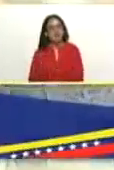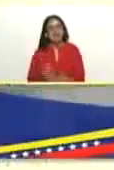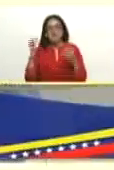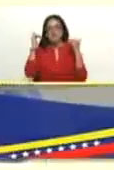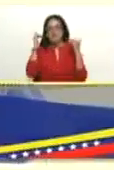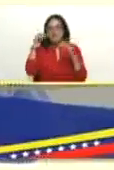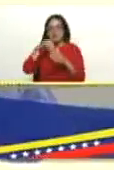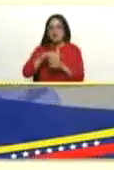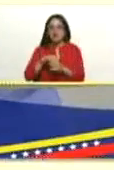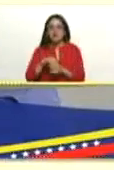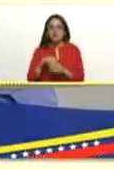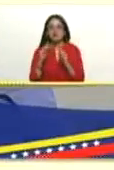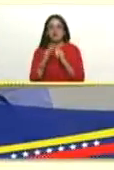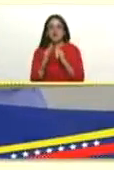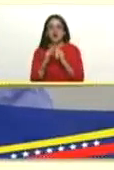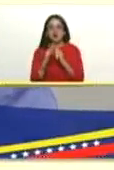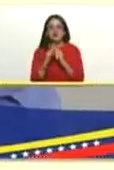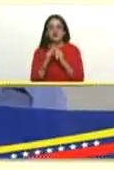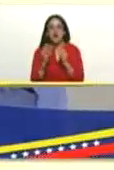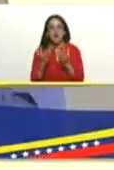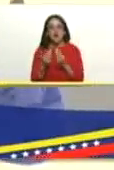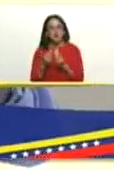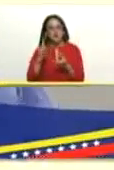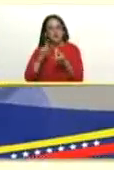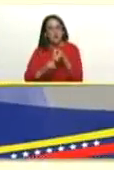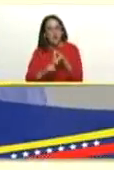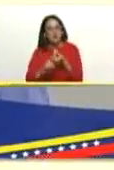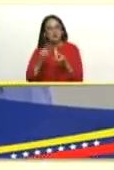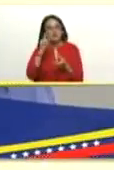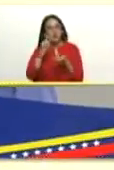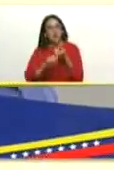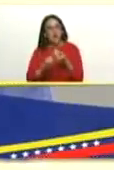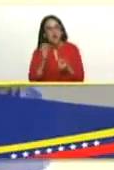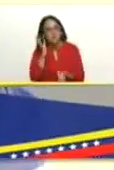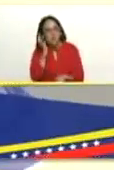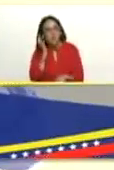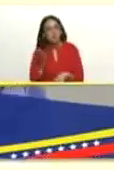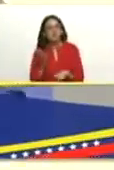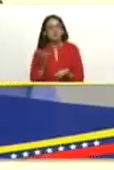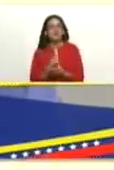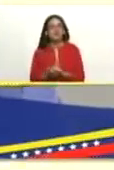su casa con su esposo, con su esposa, con su